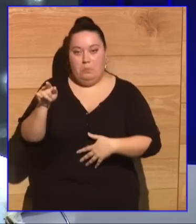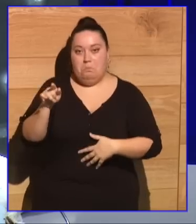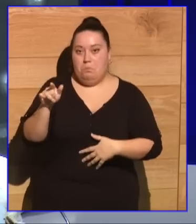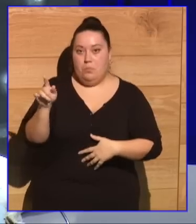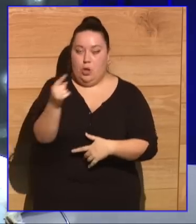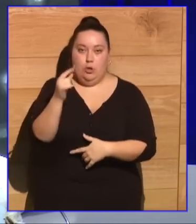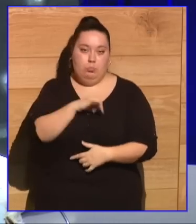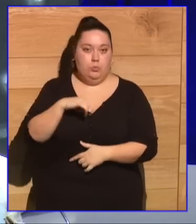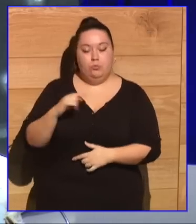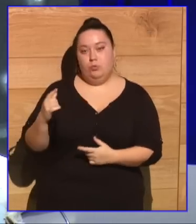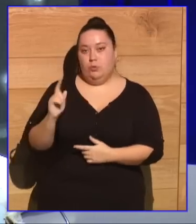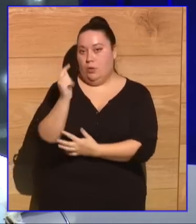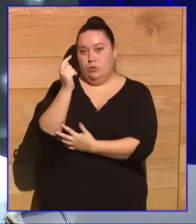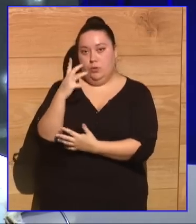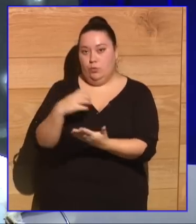ese